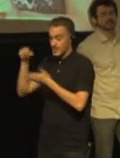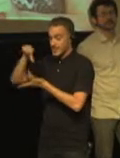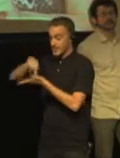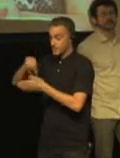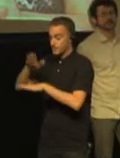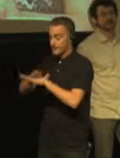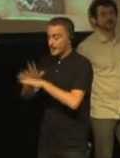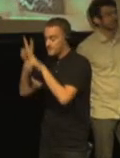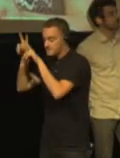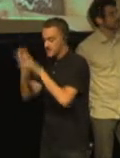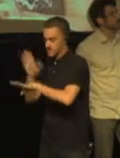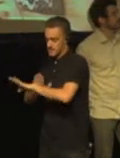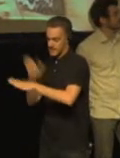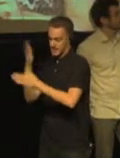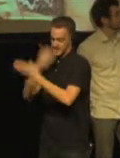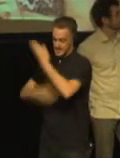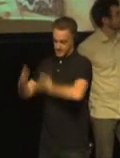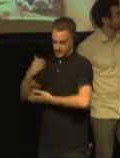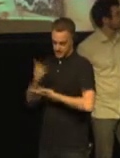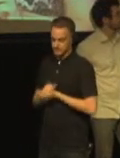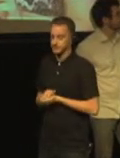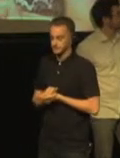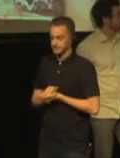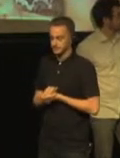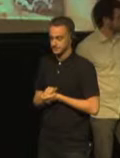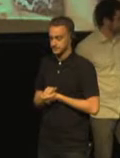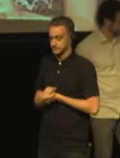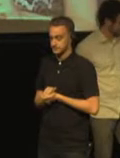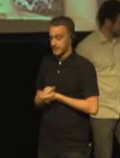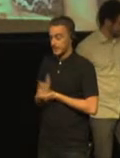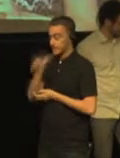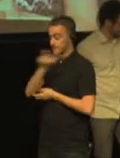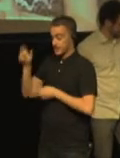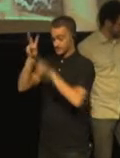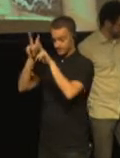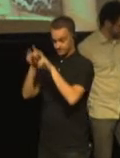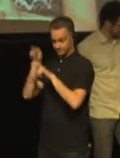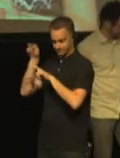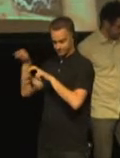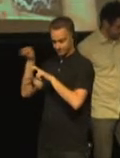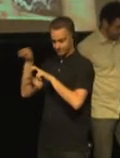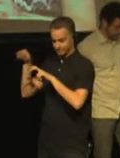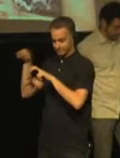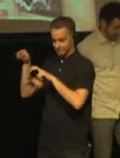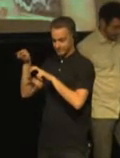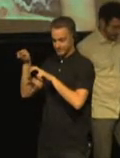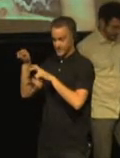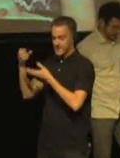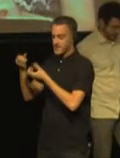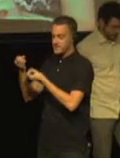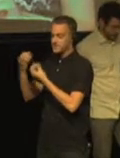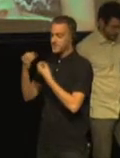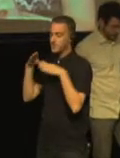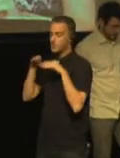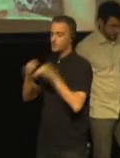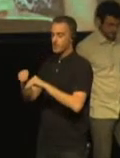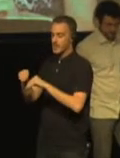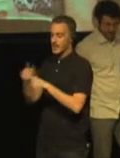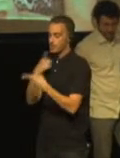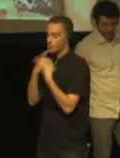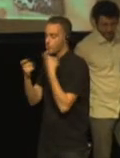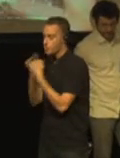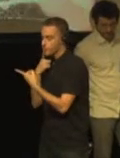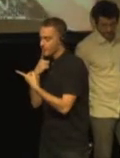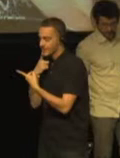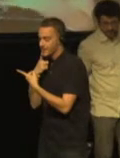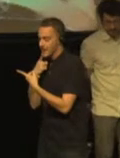Discapacidad. Y los investigadores de este estudio utilizaron datos de toda una serie de encuestas que habían sido llevadas a cabo en el país